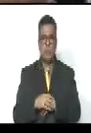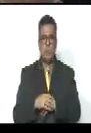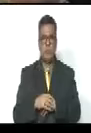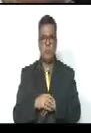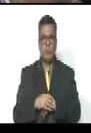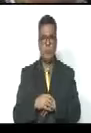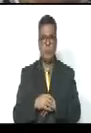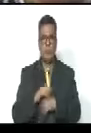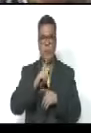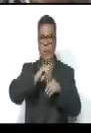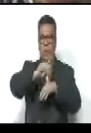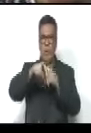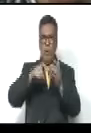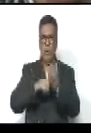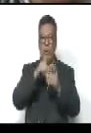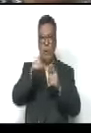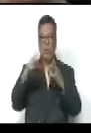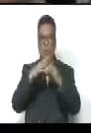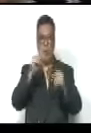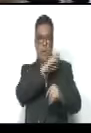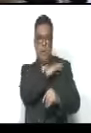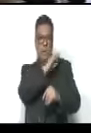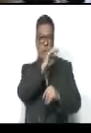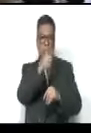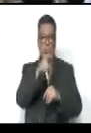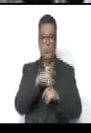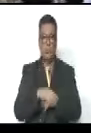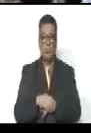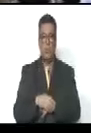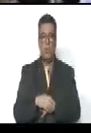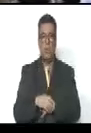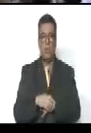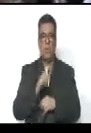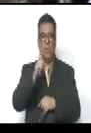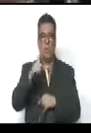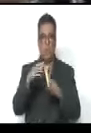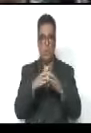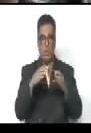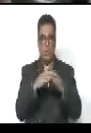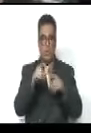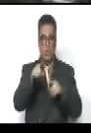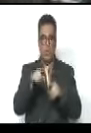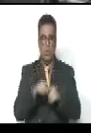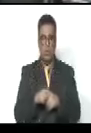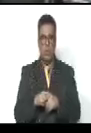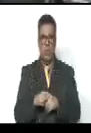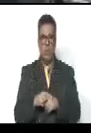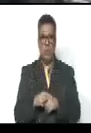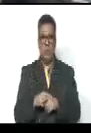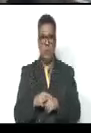por unanimidad en su directorio, esta fracción parlamentaria